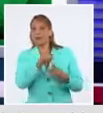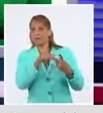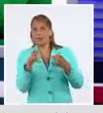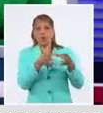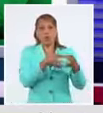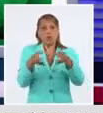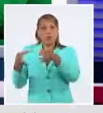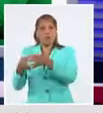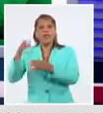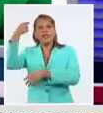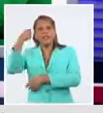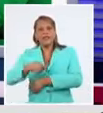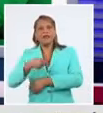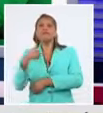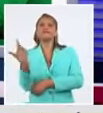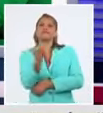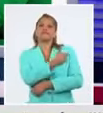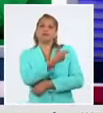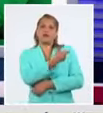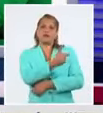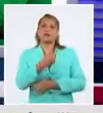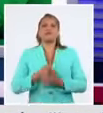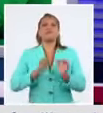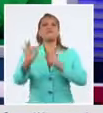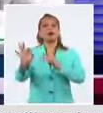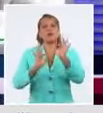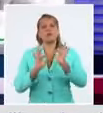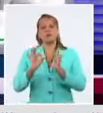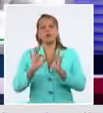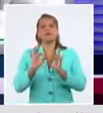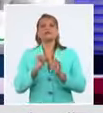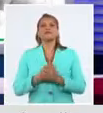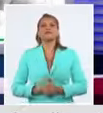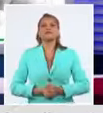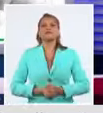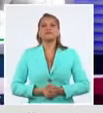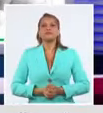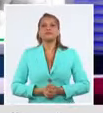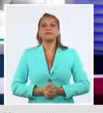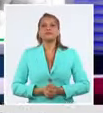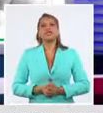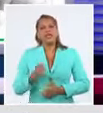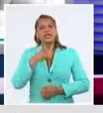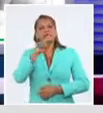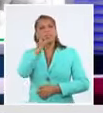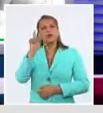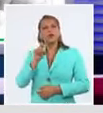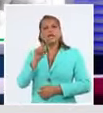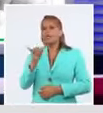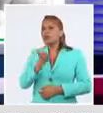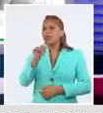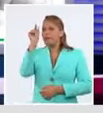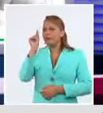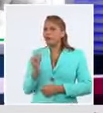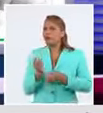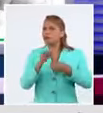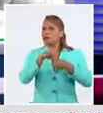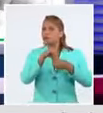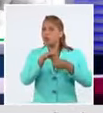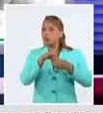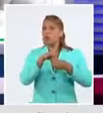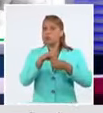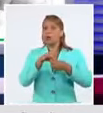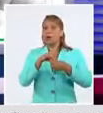deben vacunarse para lograr una protección. Esto se cumple también, doctora, con los alérgicos al tiomersal, que es una de las preguntas también